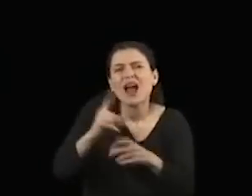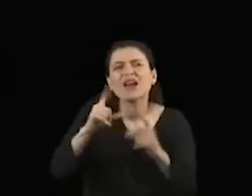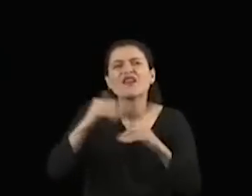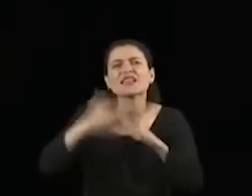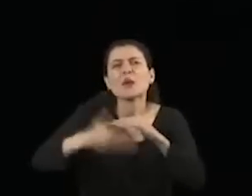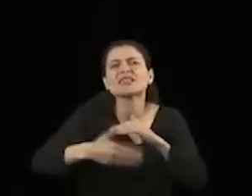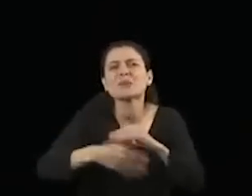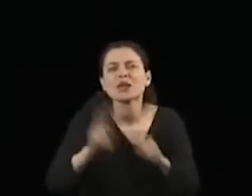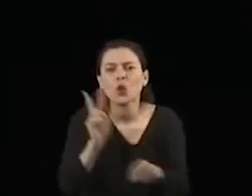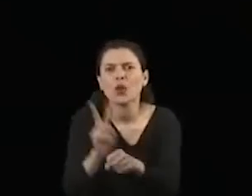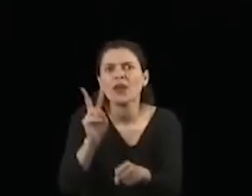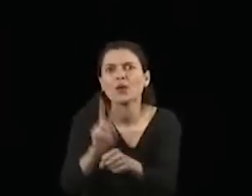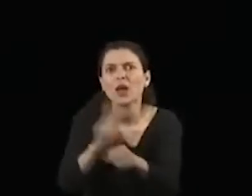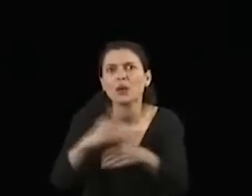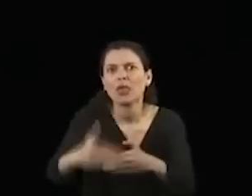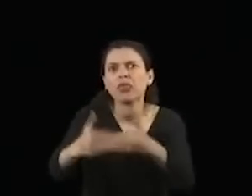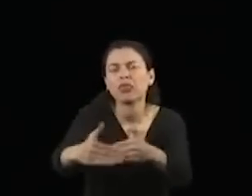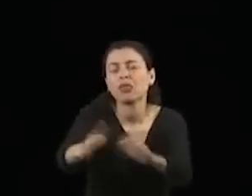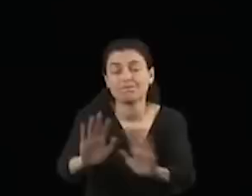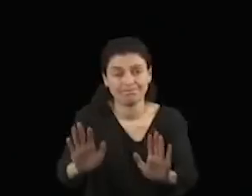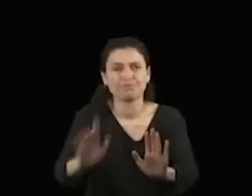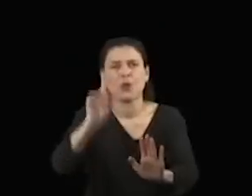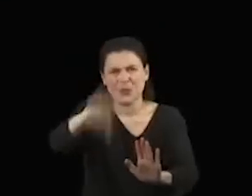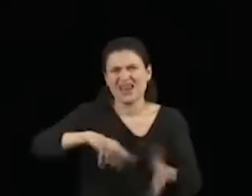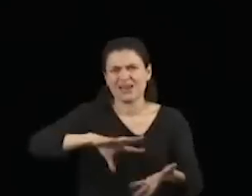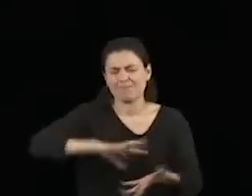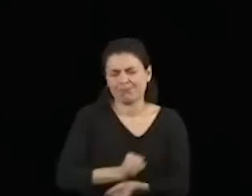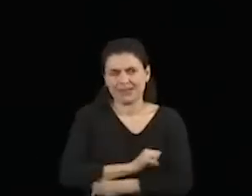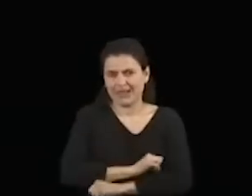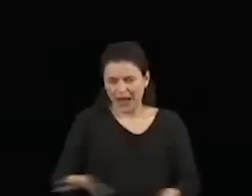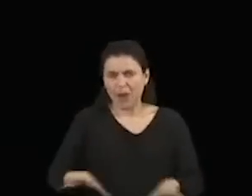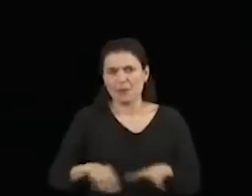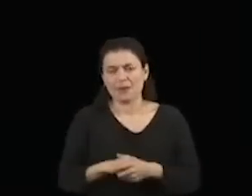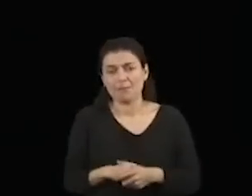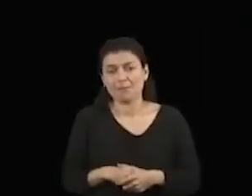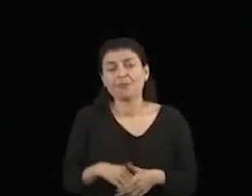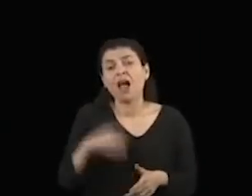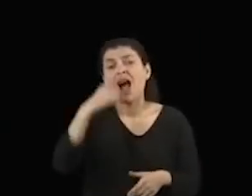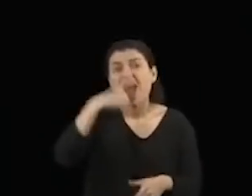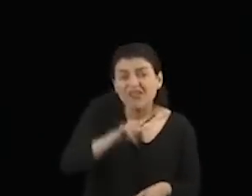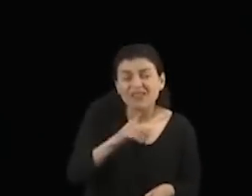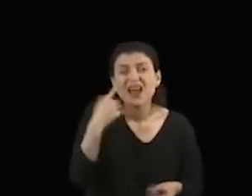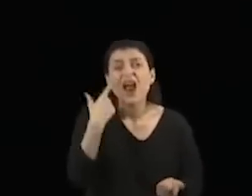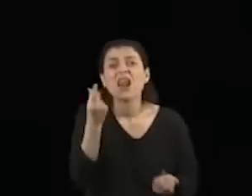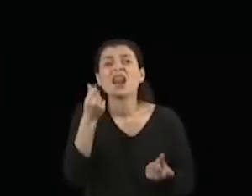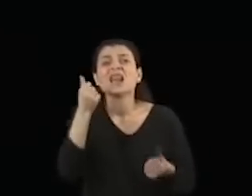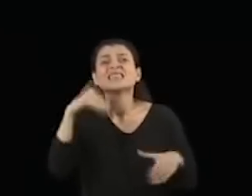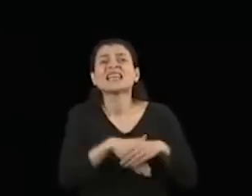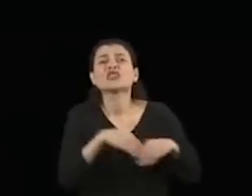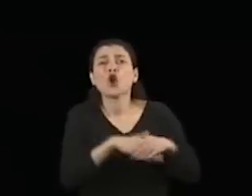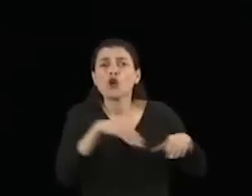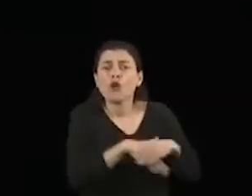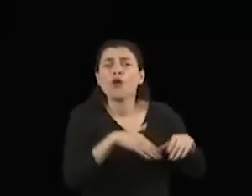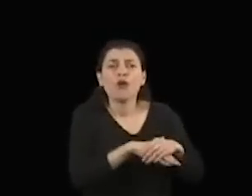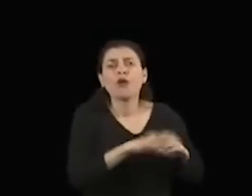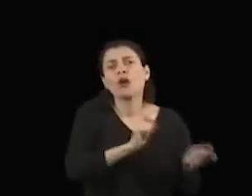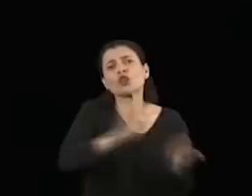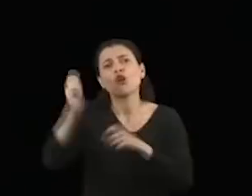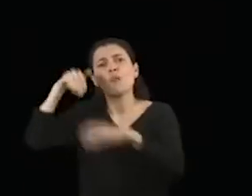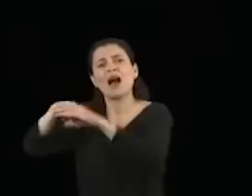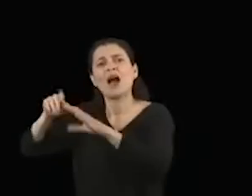Y los bancos, en lugar de financiarlos al Tesoro, prefirieron ponerlo adentro del Banco